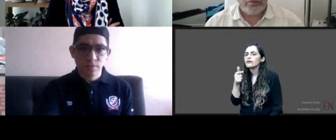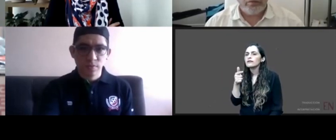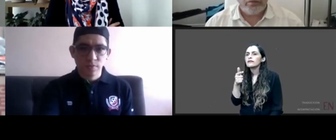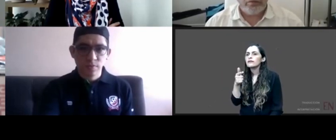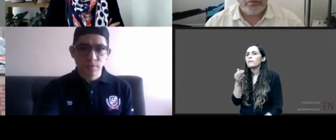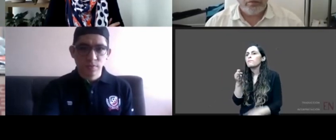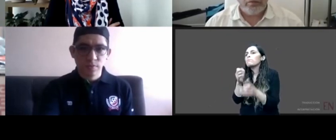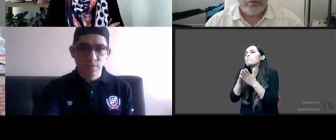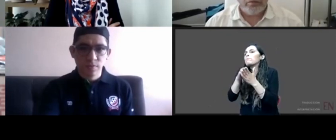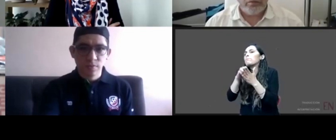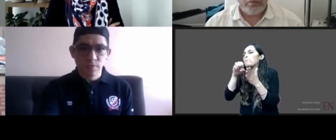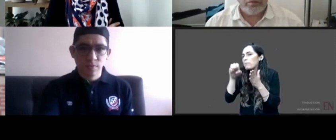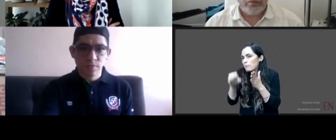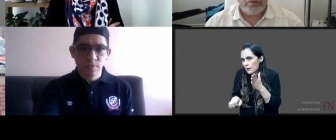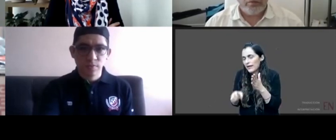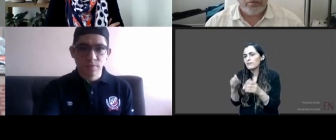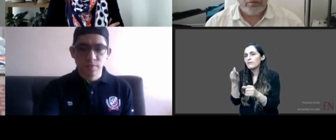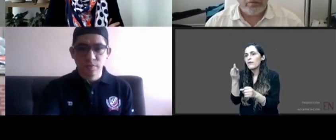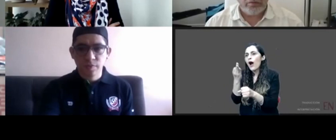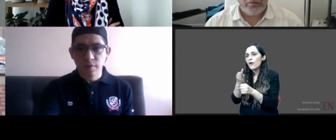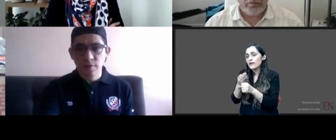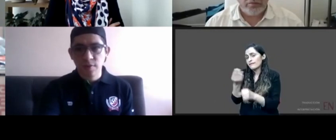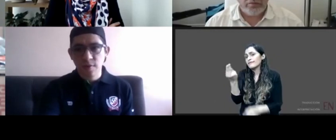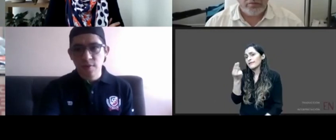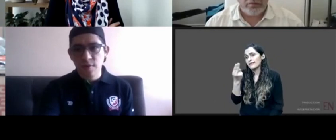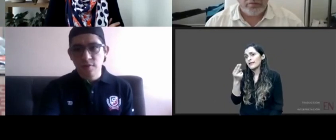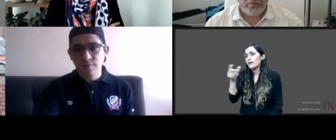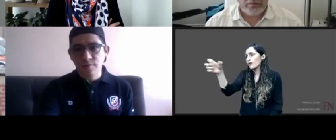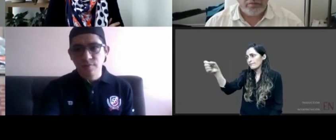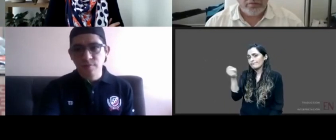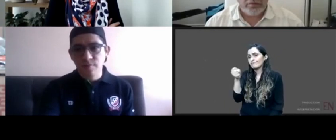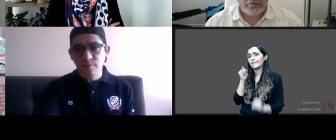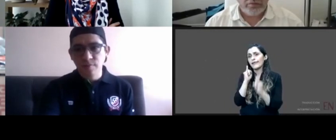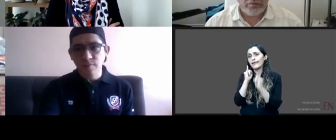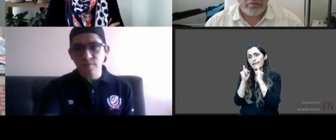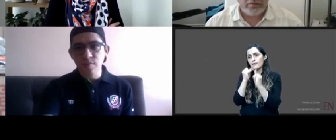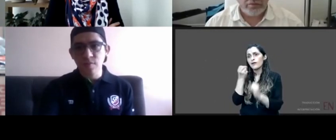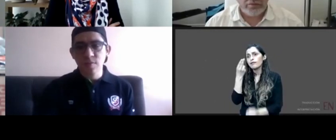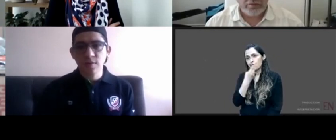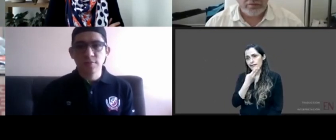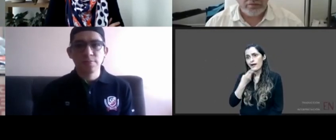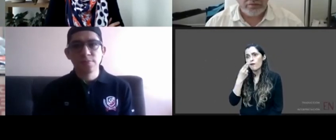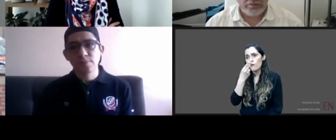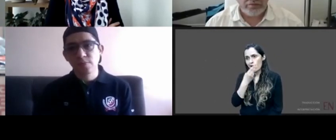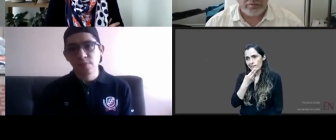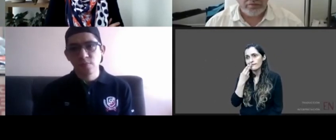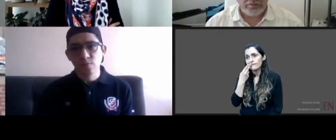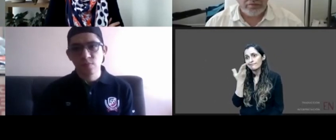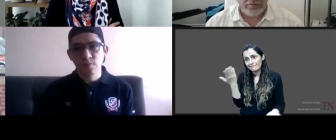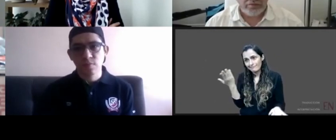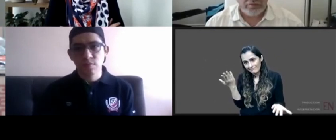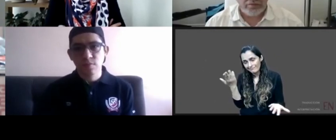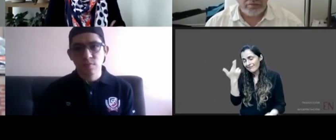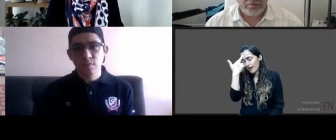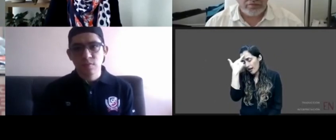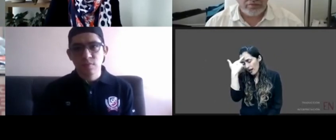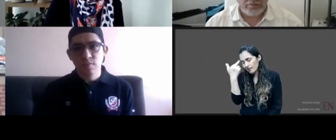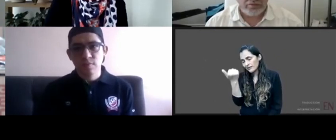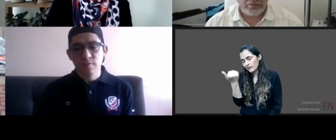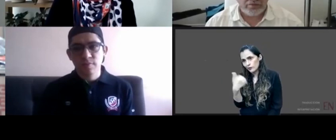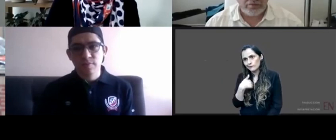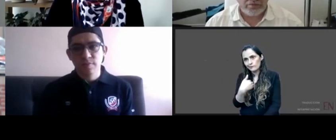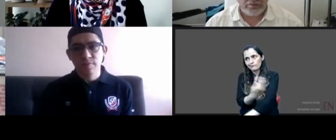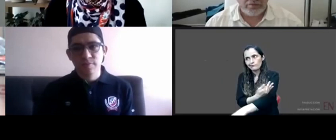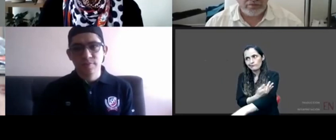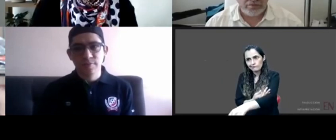traducción en náhuatl, ¿no? Si esto nos ayuda, como yo les decía, este mismo conversatorio funciona